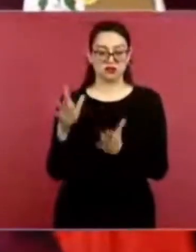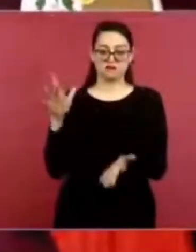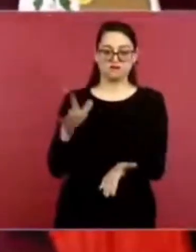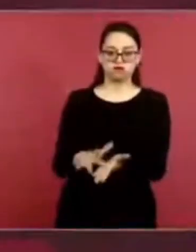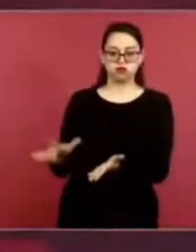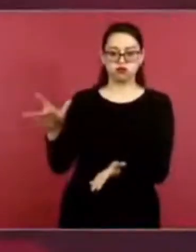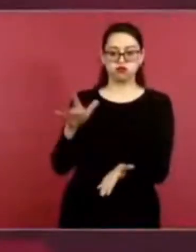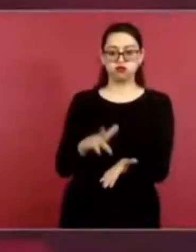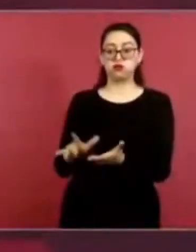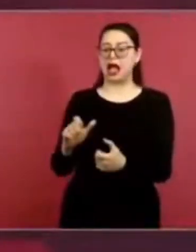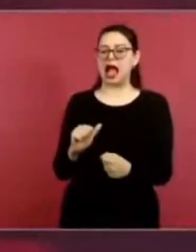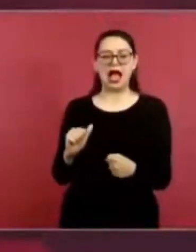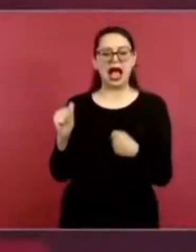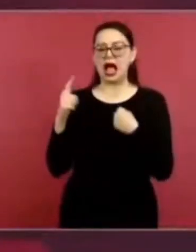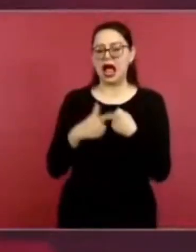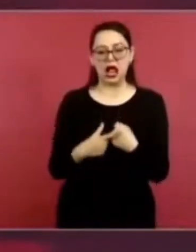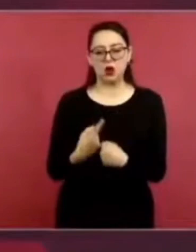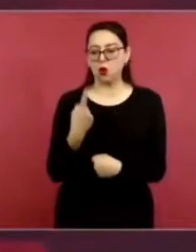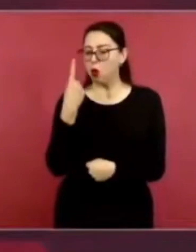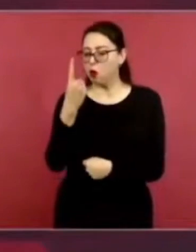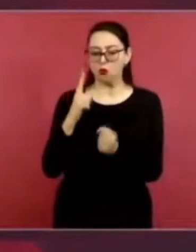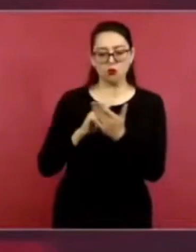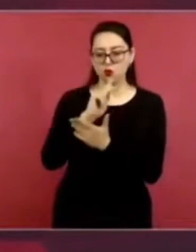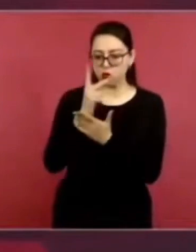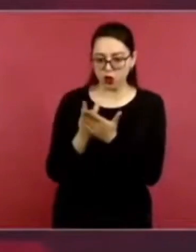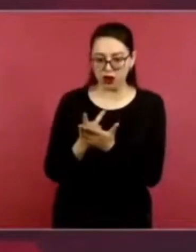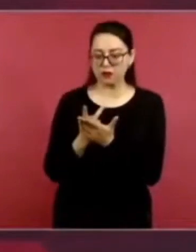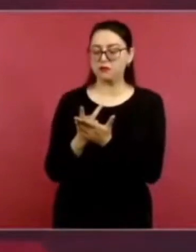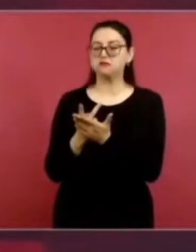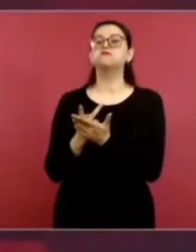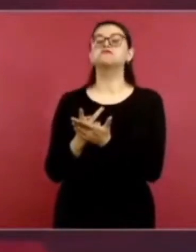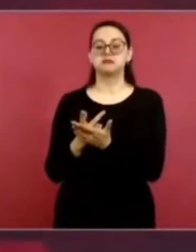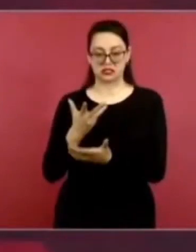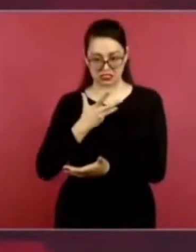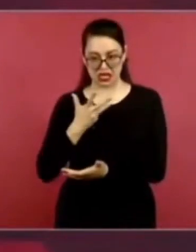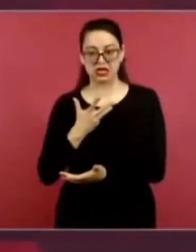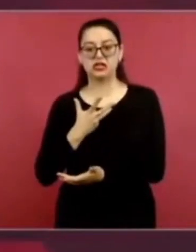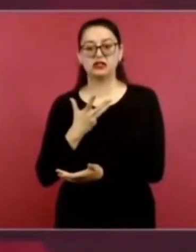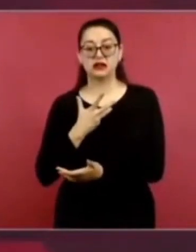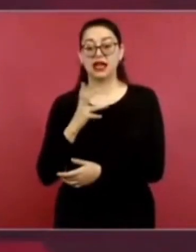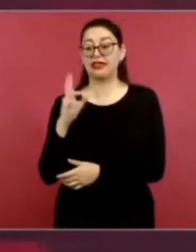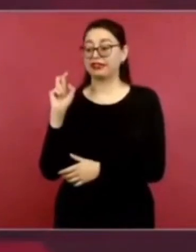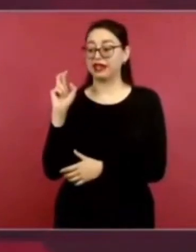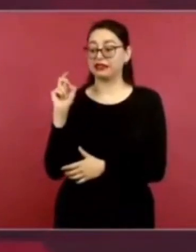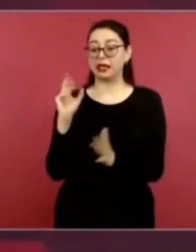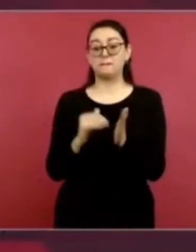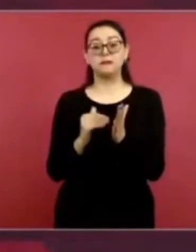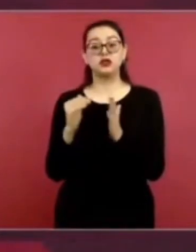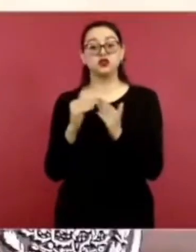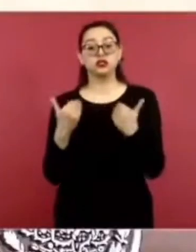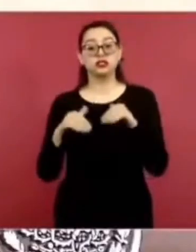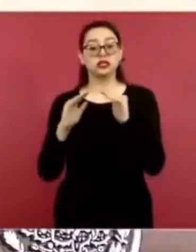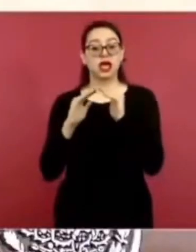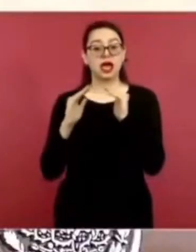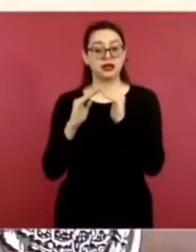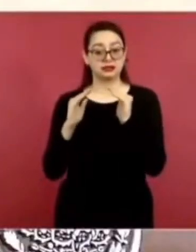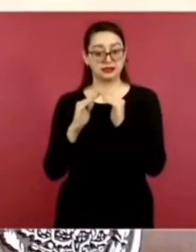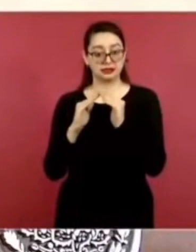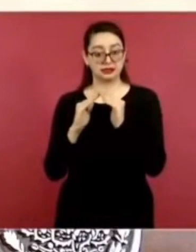que sea una pequeña ayuda, le llega a 30 millones de